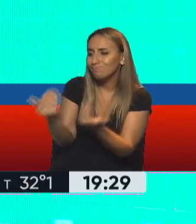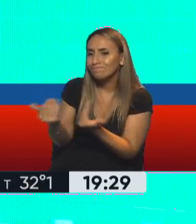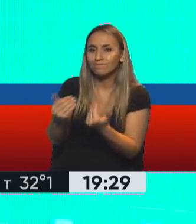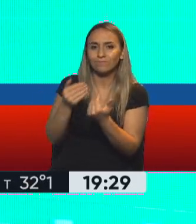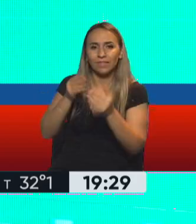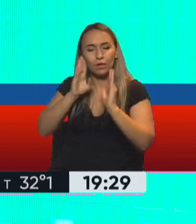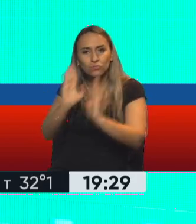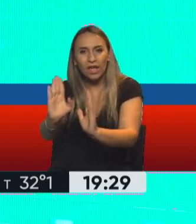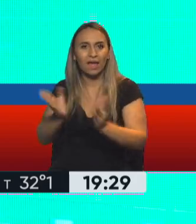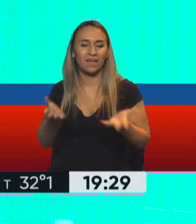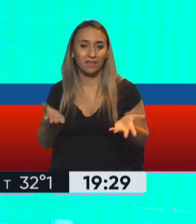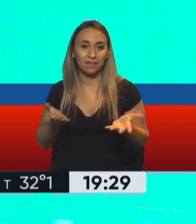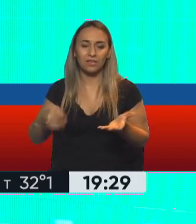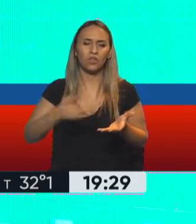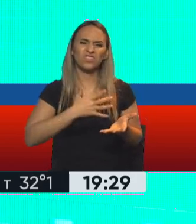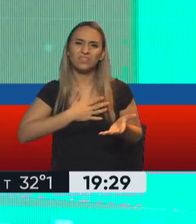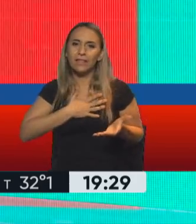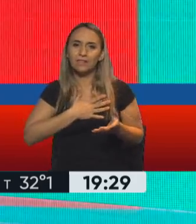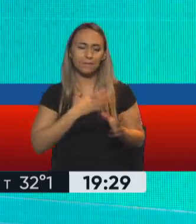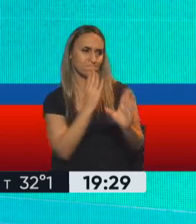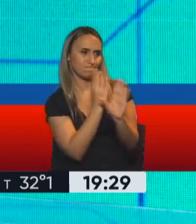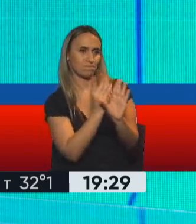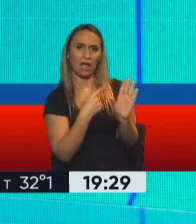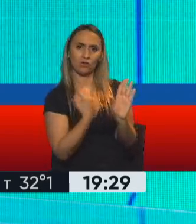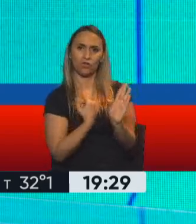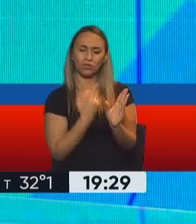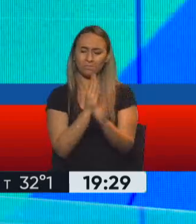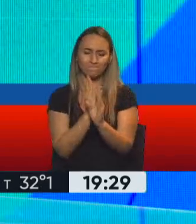por qué sienten que fueron espiados? Innecesario el cruce con Patricia Bullrich.